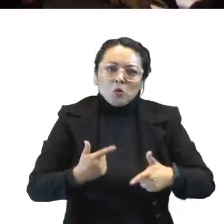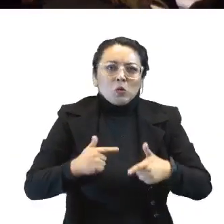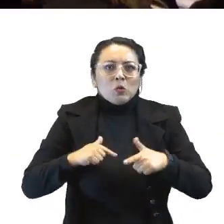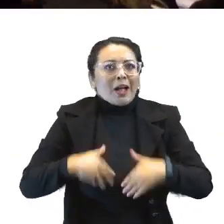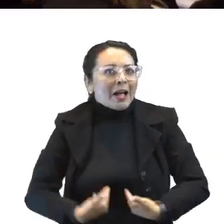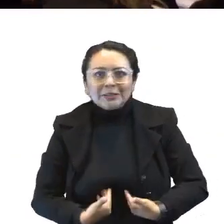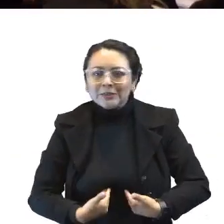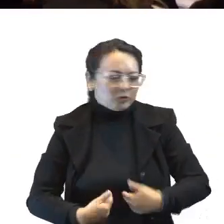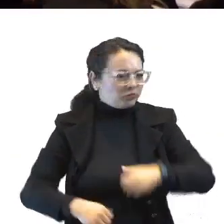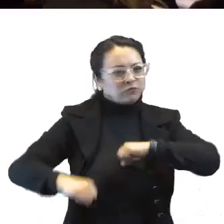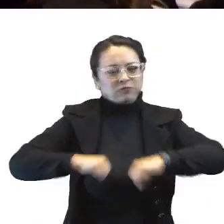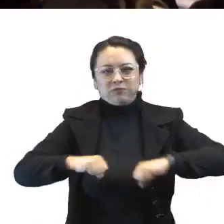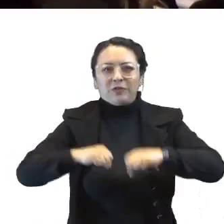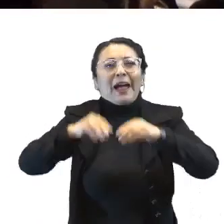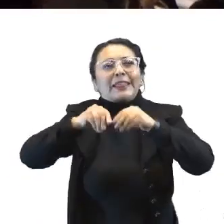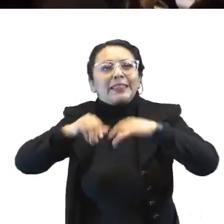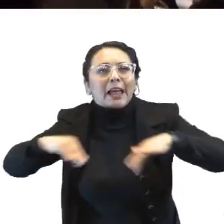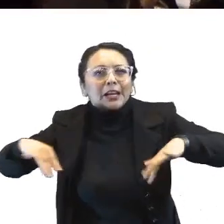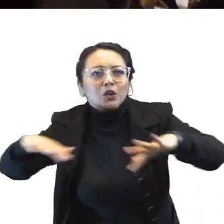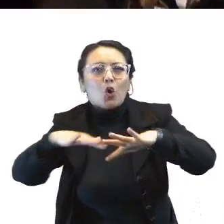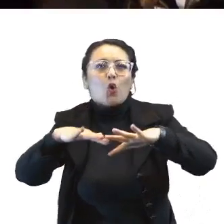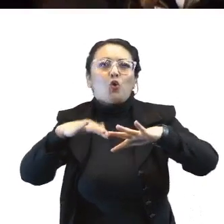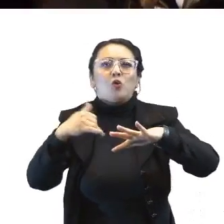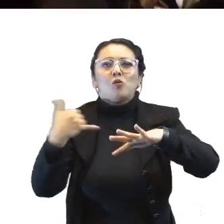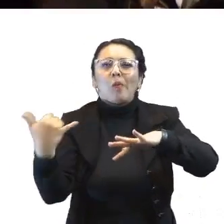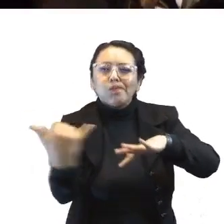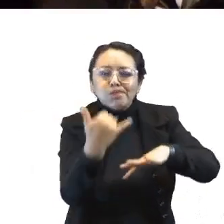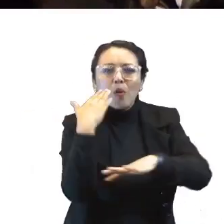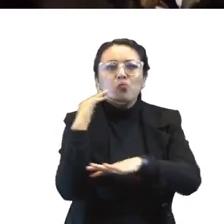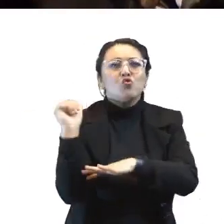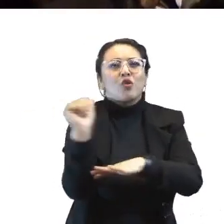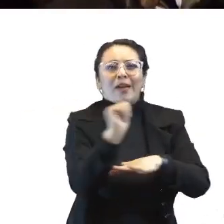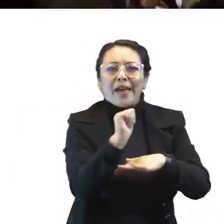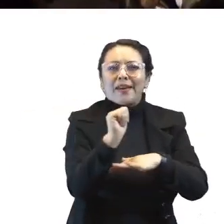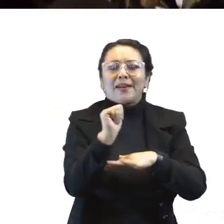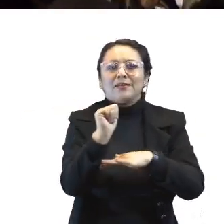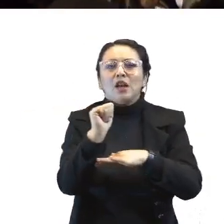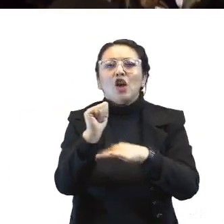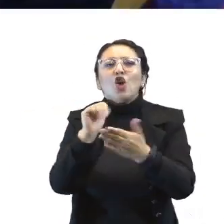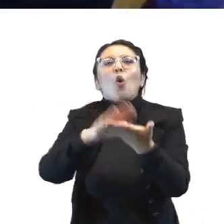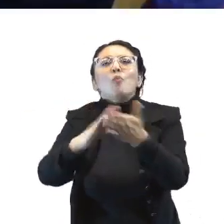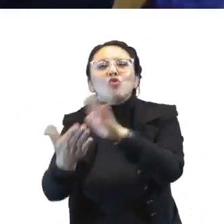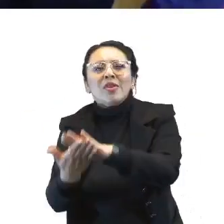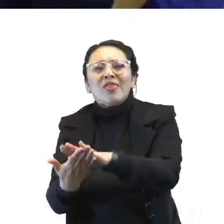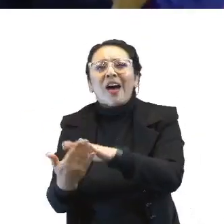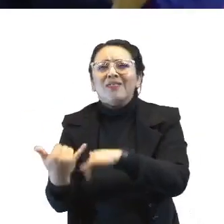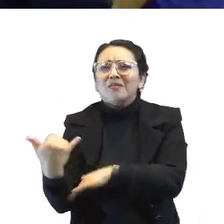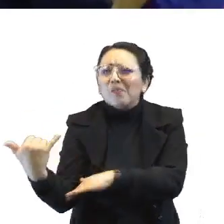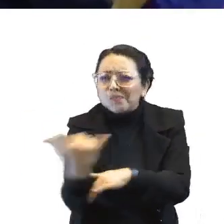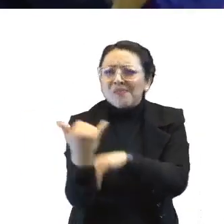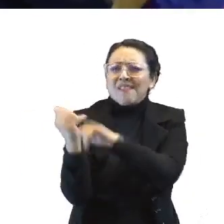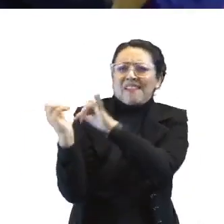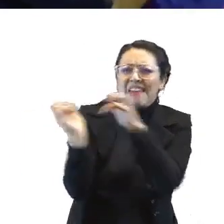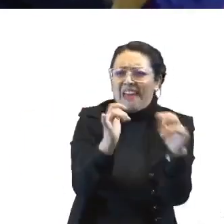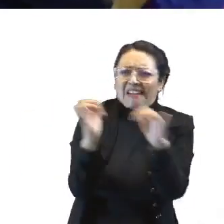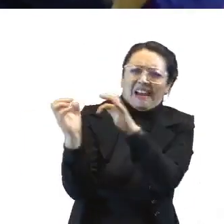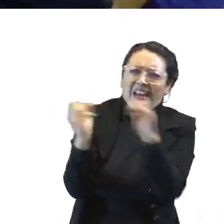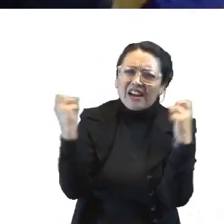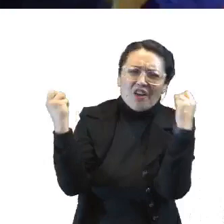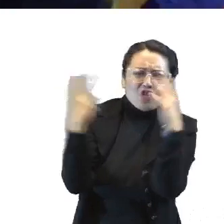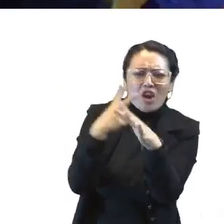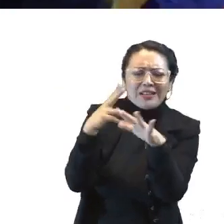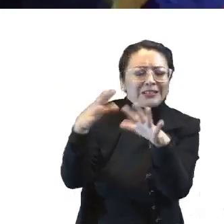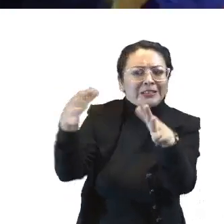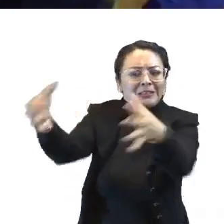sus territorios, sus familias, sus comunidades sean sacadas de la guerra, sean sacadas de las violencias y